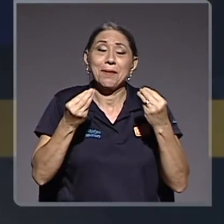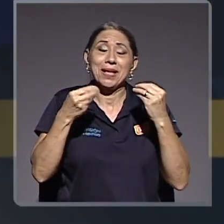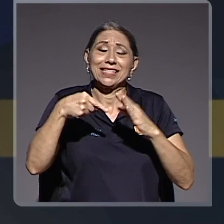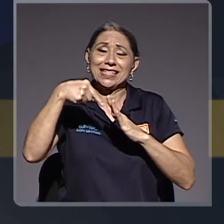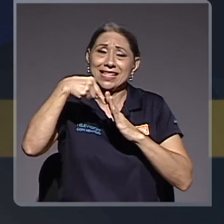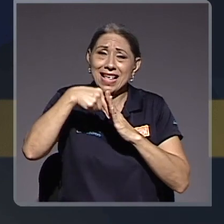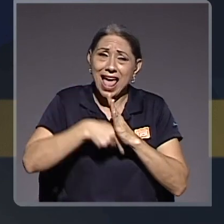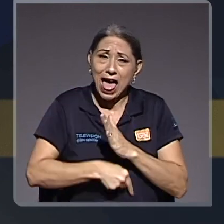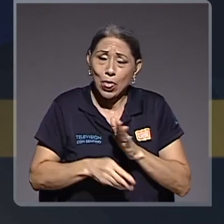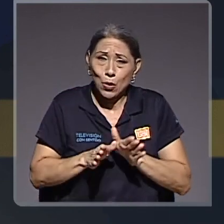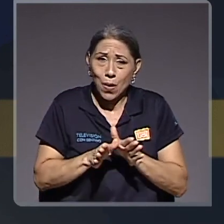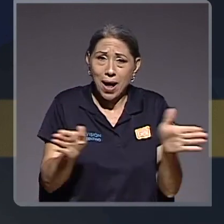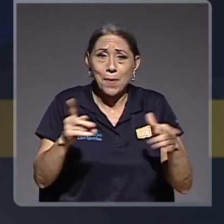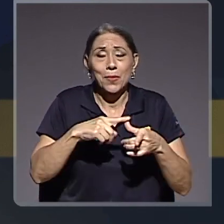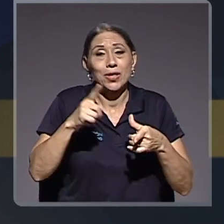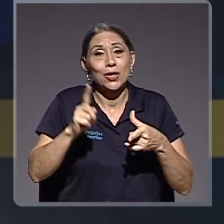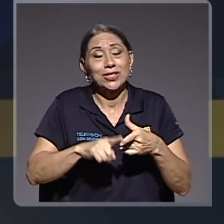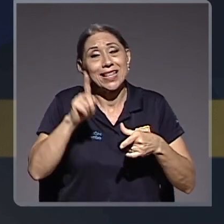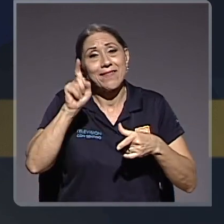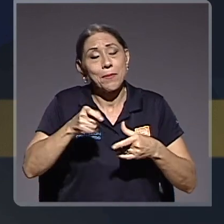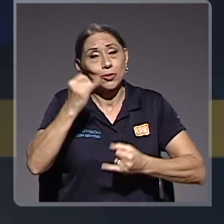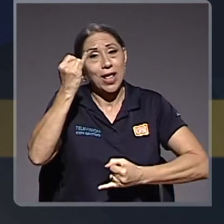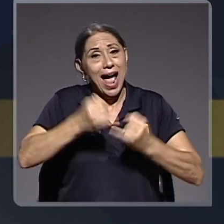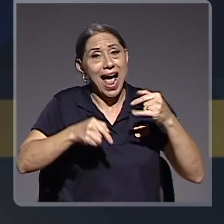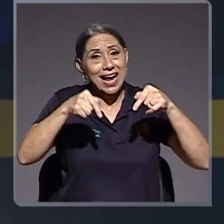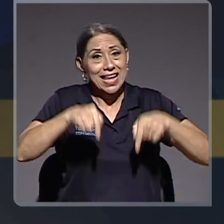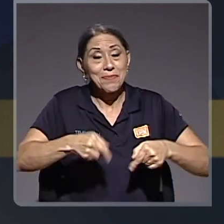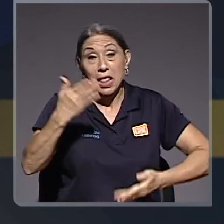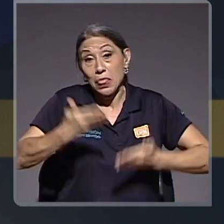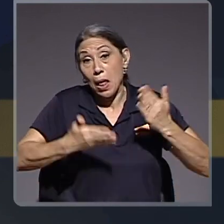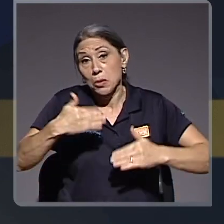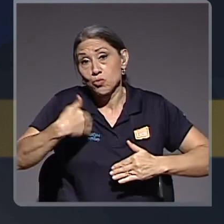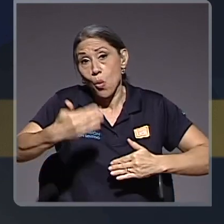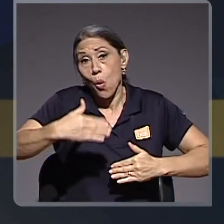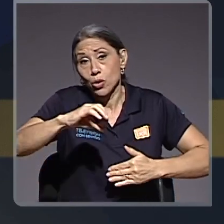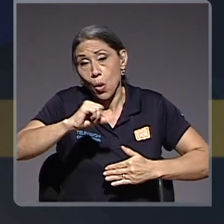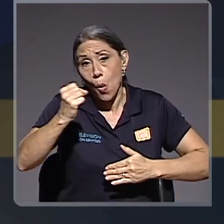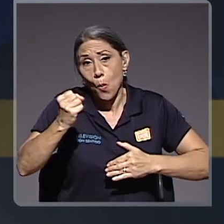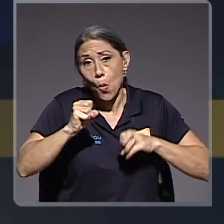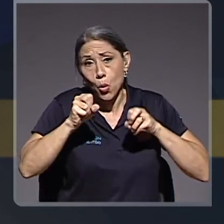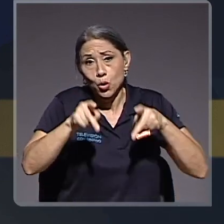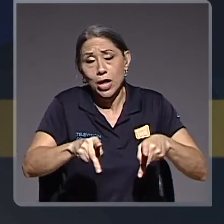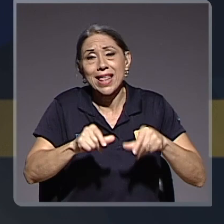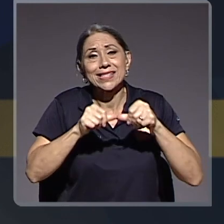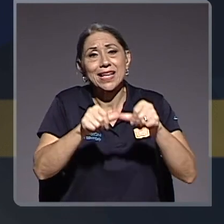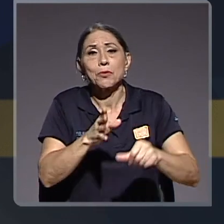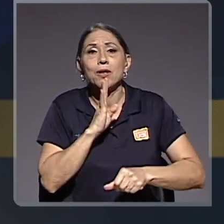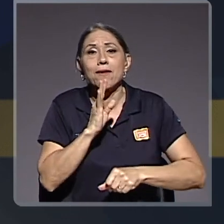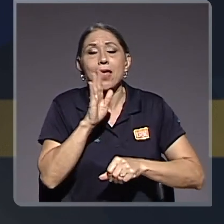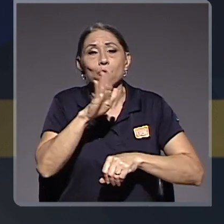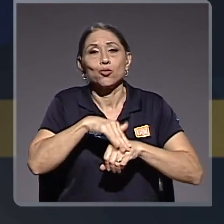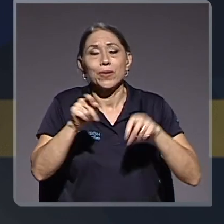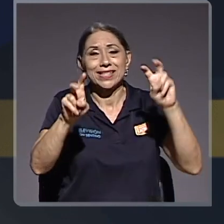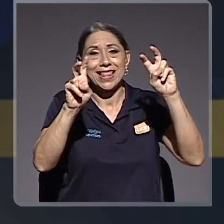amplio y entonces tenemos que cortar aquí y tal vez en otra ocasión volvemos a seguir hablando sobre este tema.